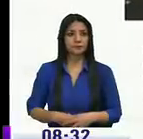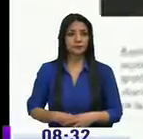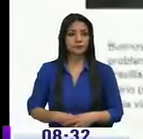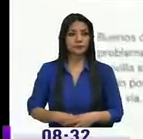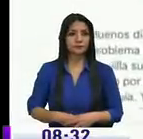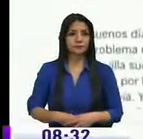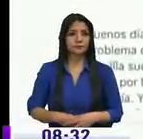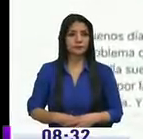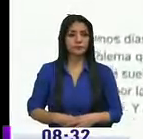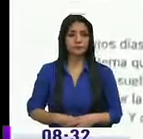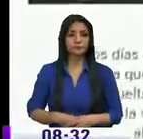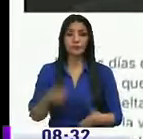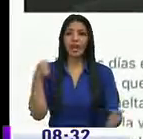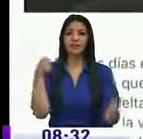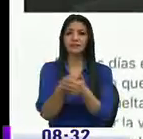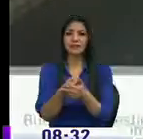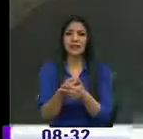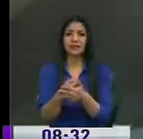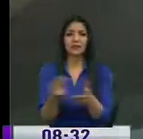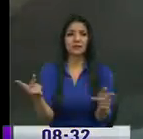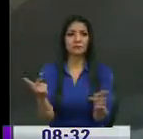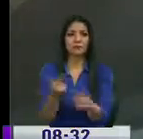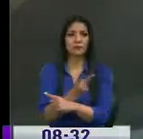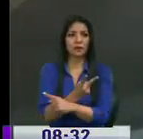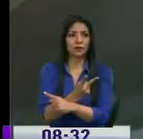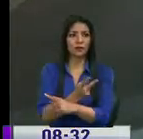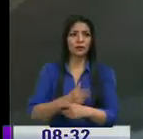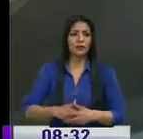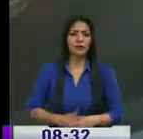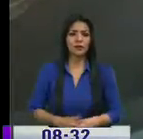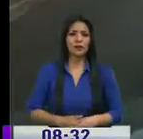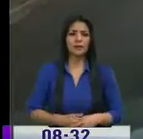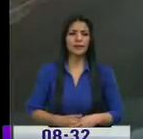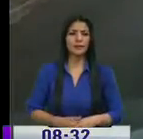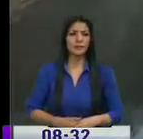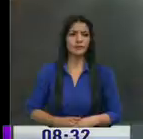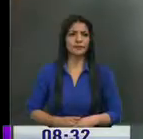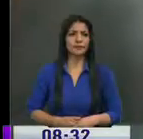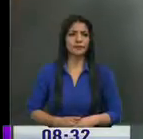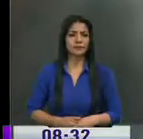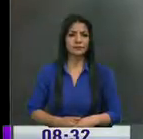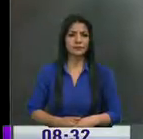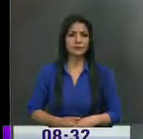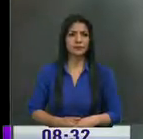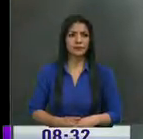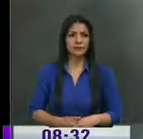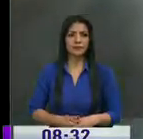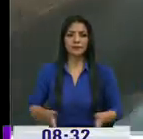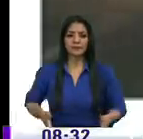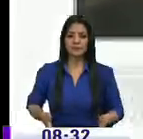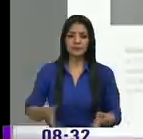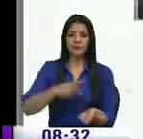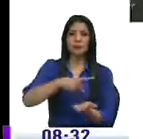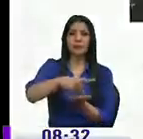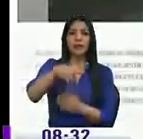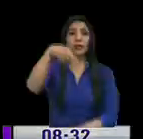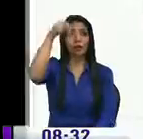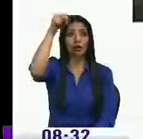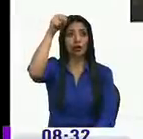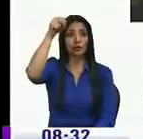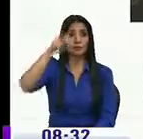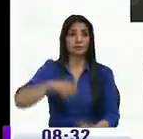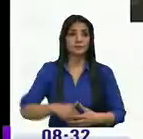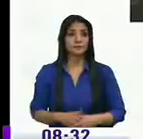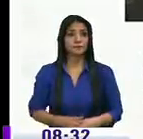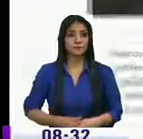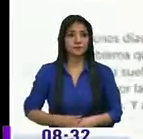los accidentes. Miren. Este es el segundo vecino que le preocupa lo mismo, la gravilla en la Panamericana Norte. ¿Eh?